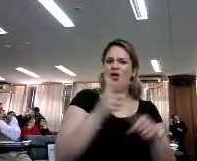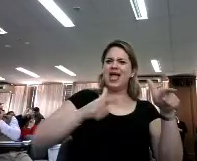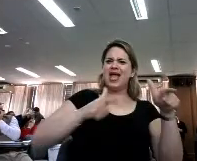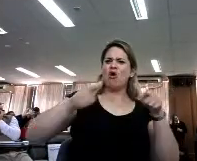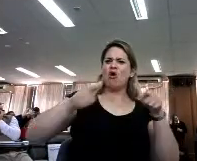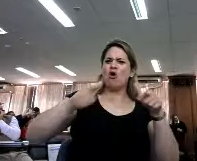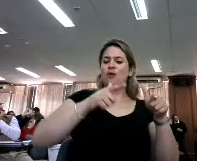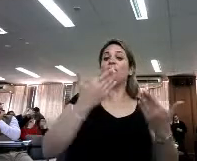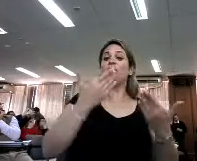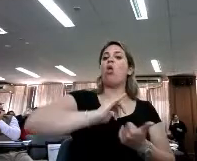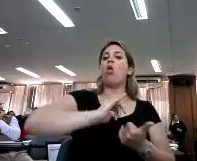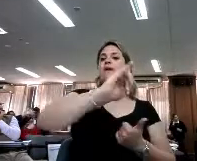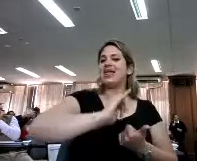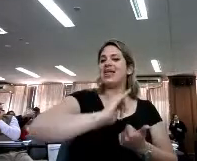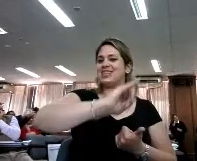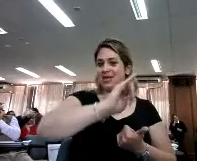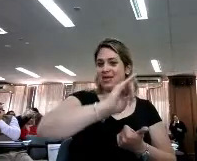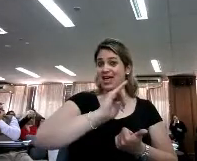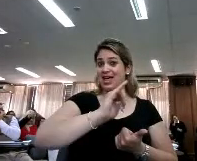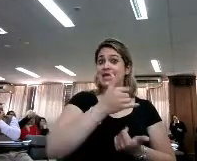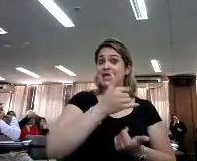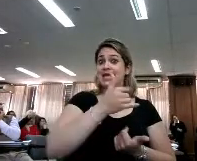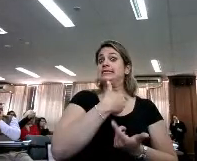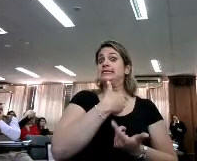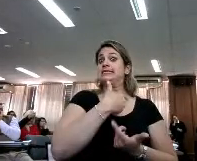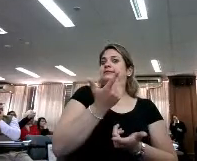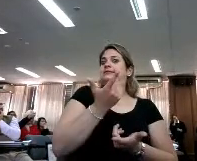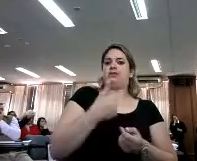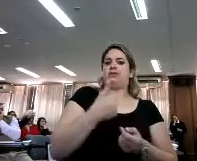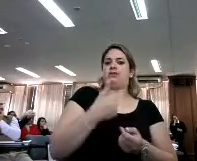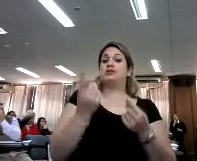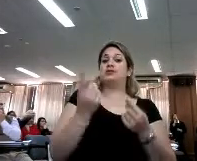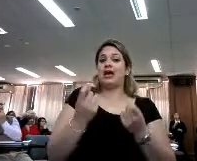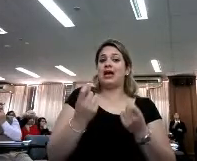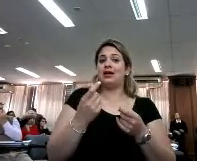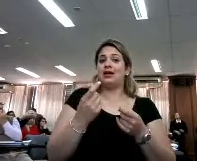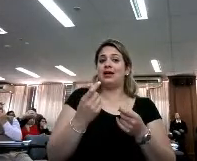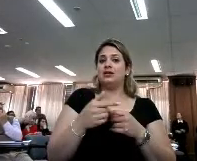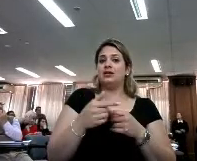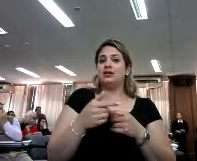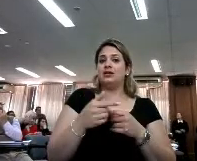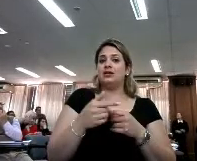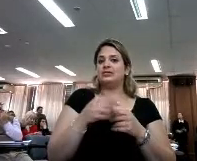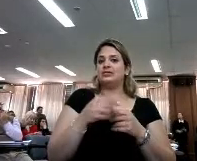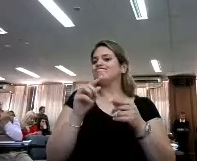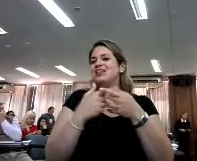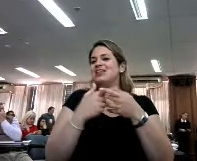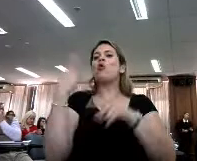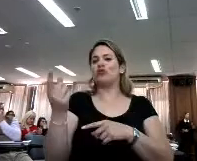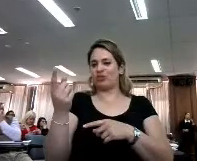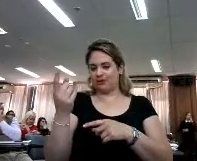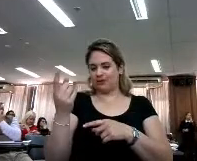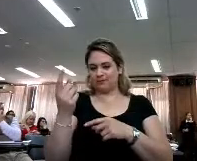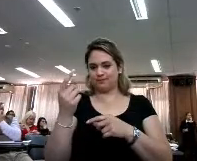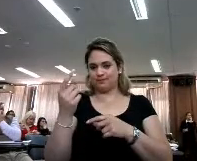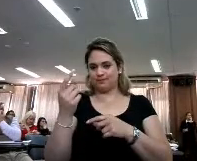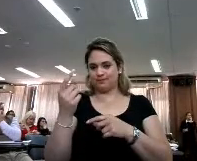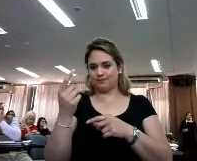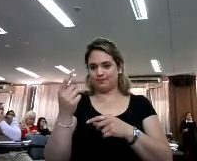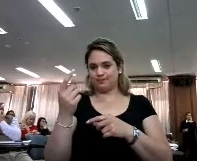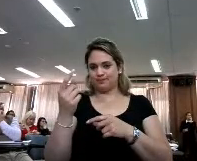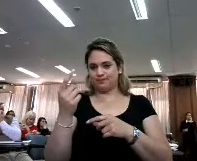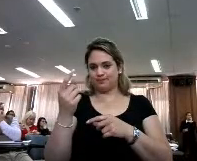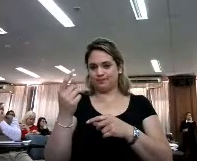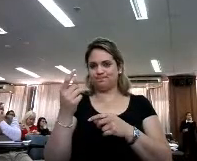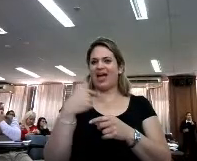demandar. Ahora, el daño real causado por la utilización de esa obra es otra cosa. y miraremos en consecuencia cuál fue el daño que se le